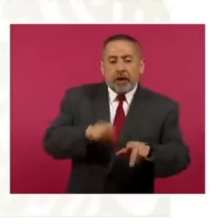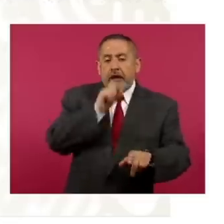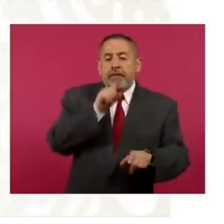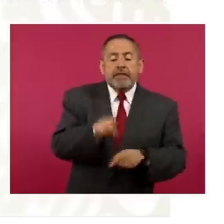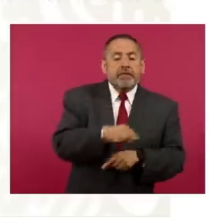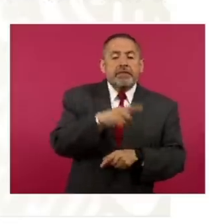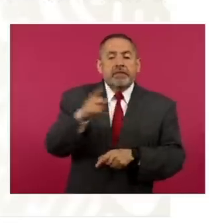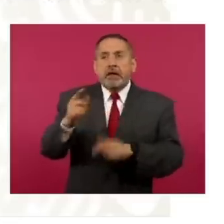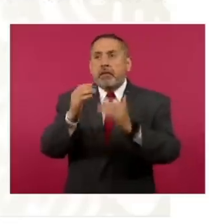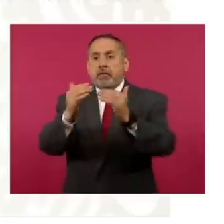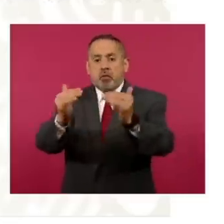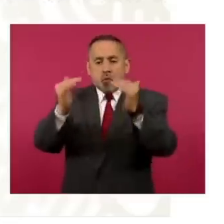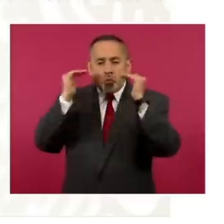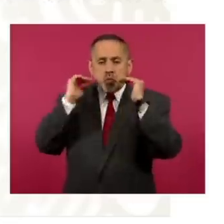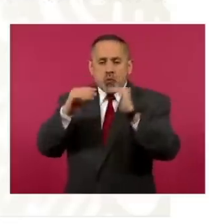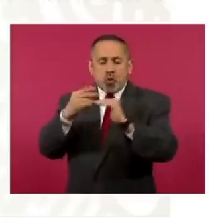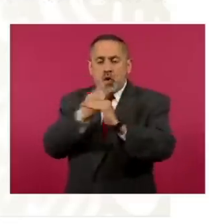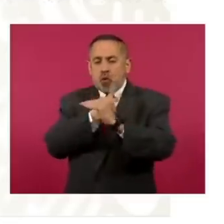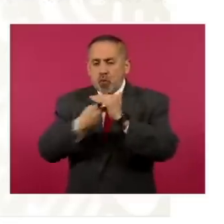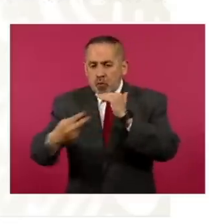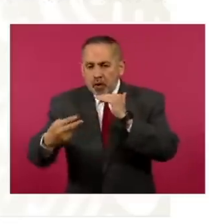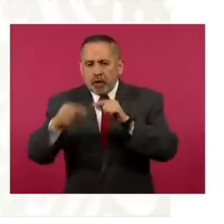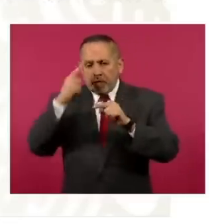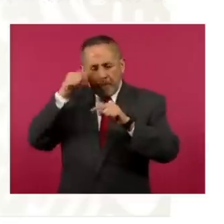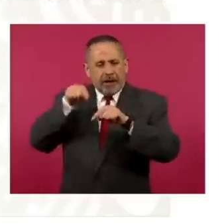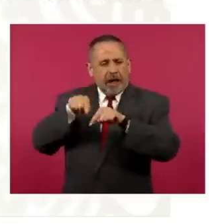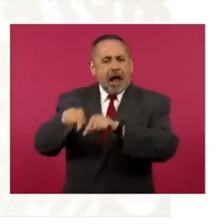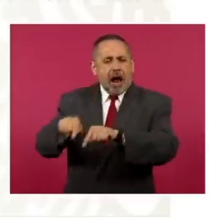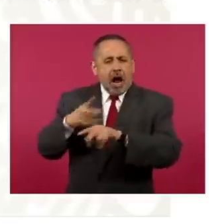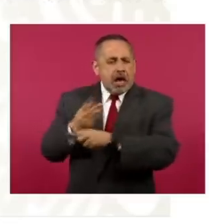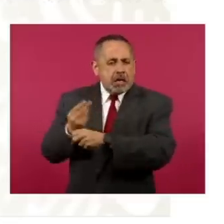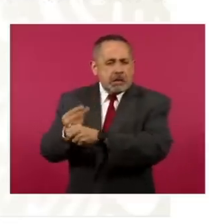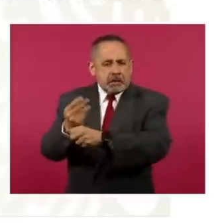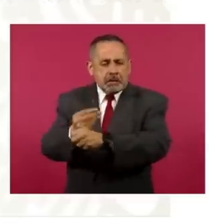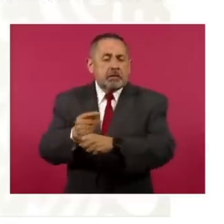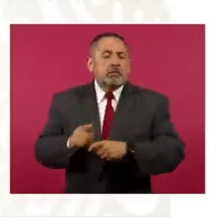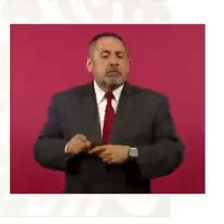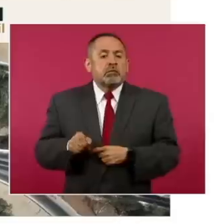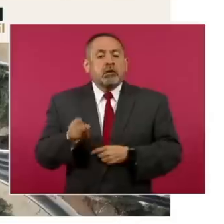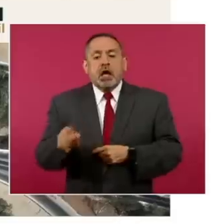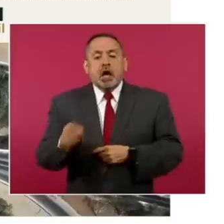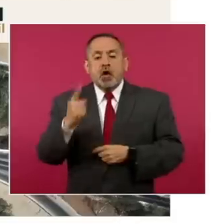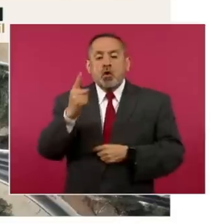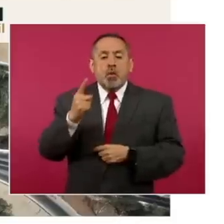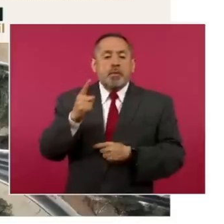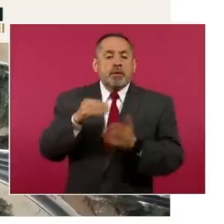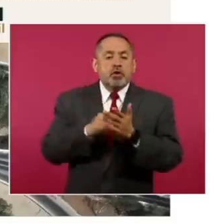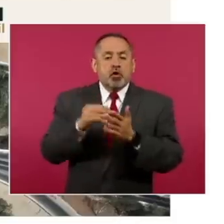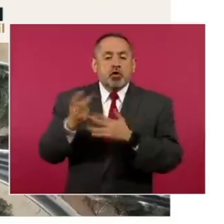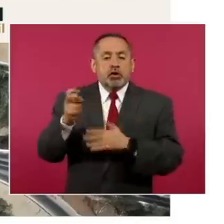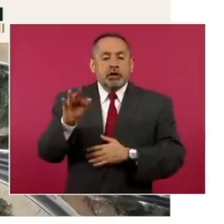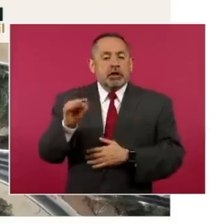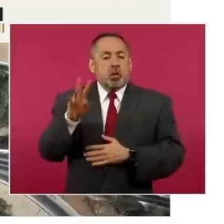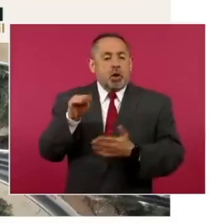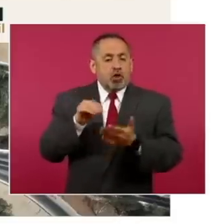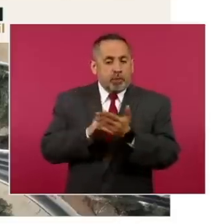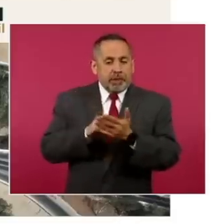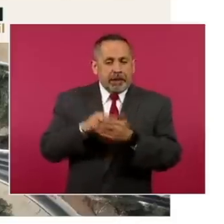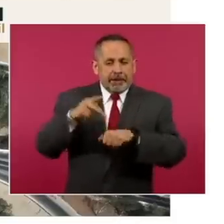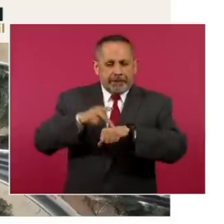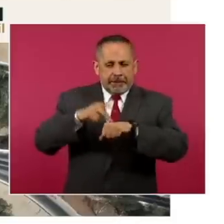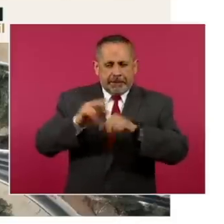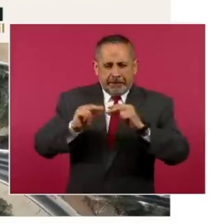para los vagones en el tramo cuatro se utilizarán un millón doscientos setenta y dos mil metros cúbicos de balastro